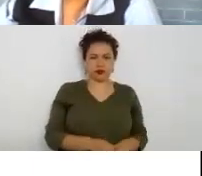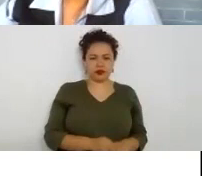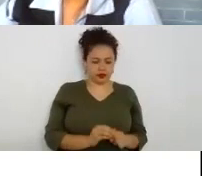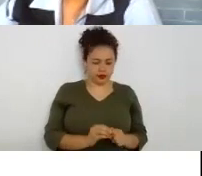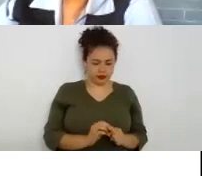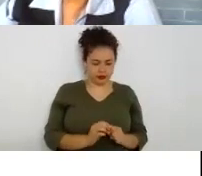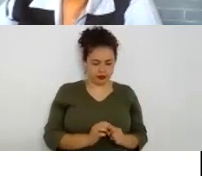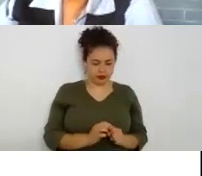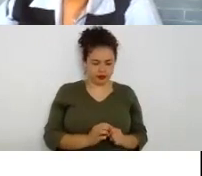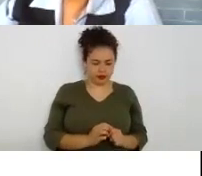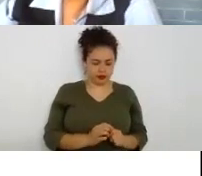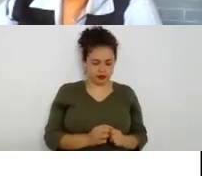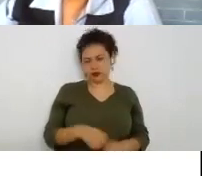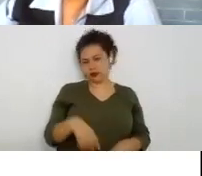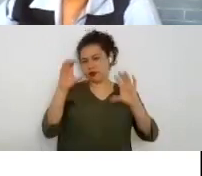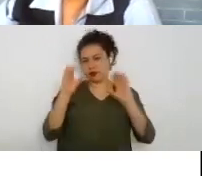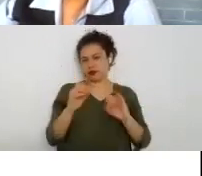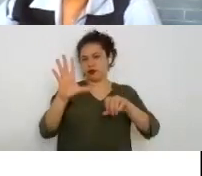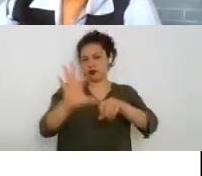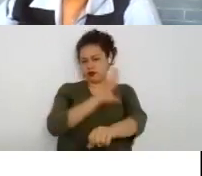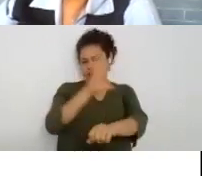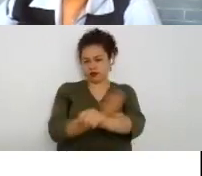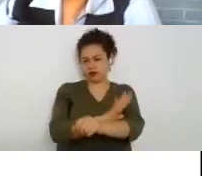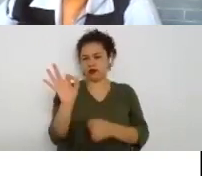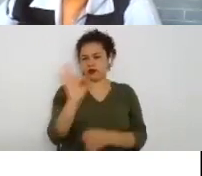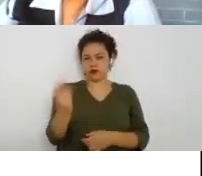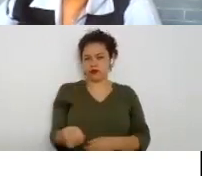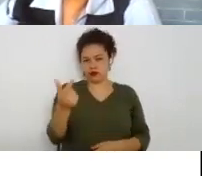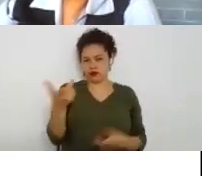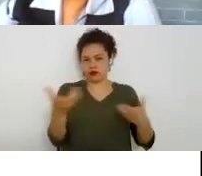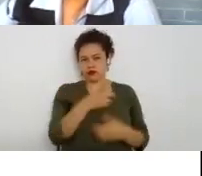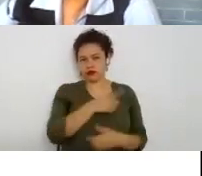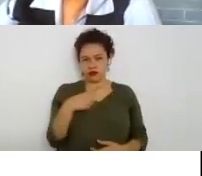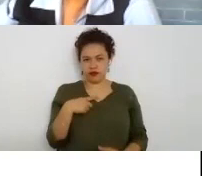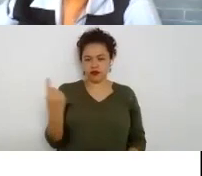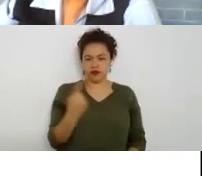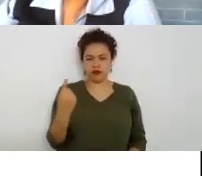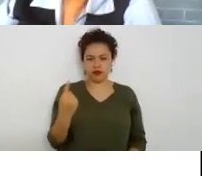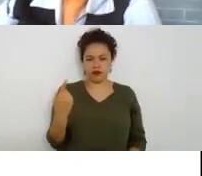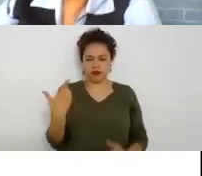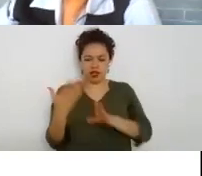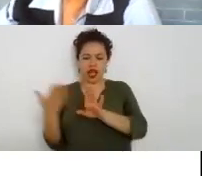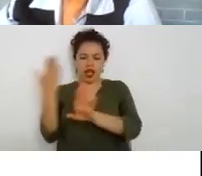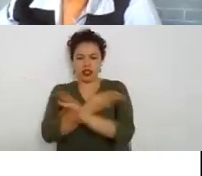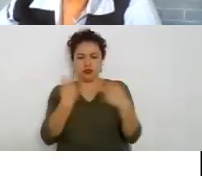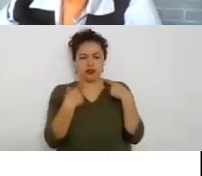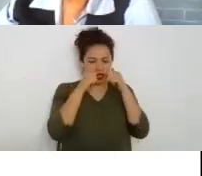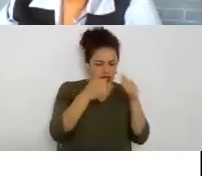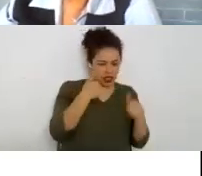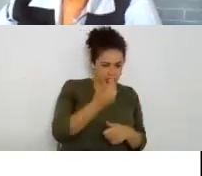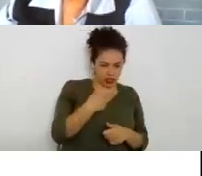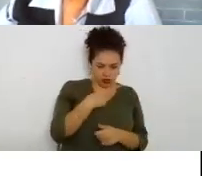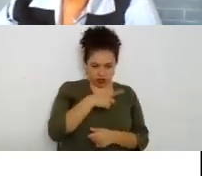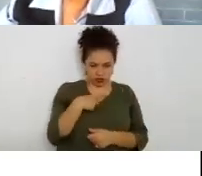o en este caso, en una corriente eléctrica, ¿qué podrían hacer primero? Antes de querer atender a una persona. Les